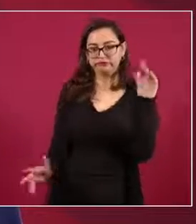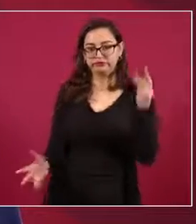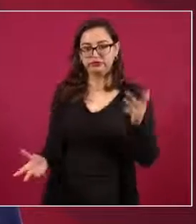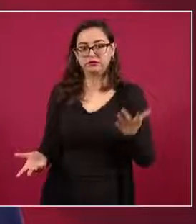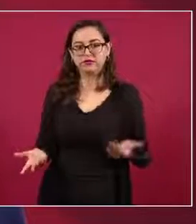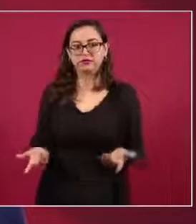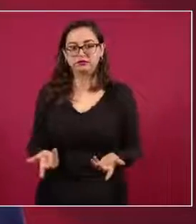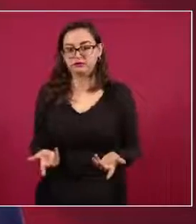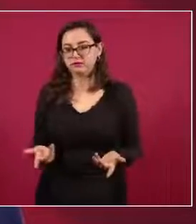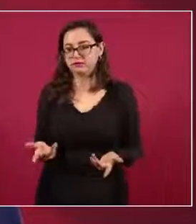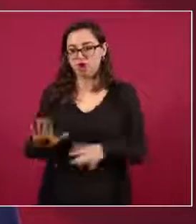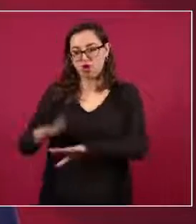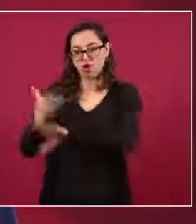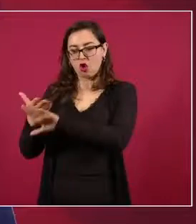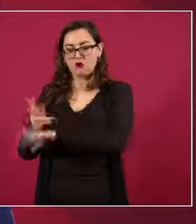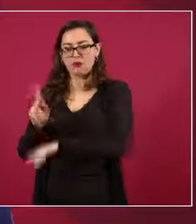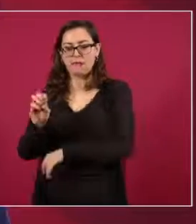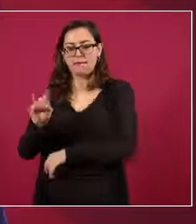no haya